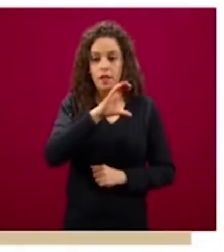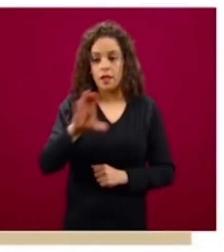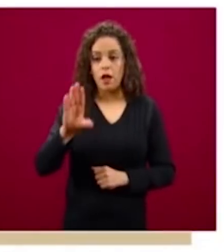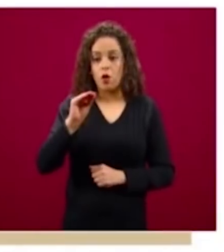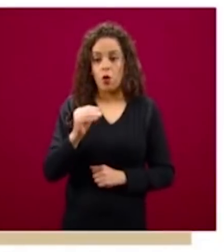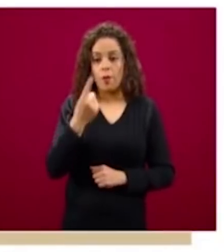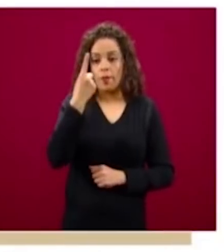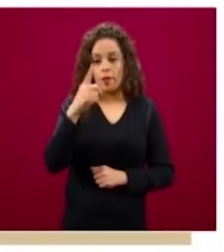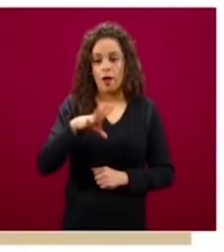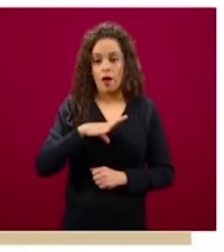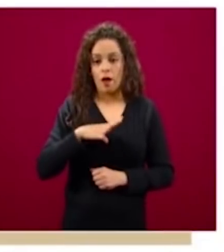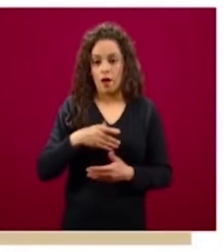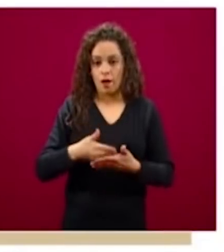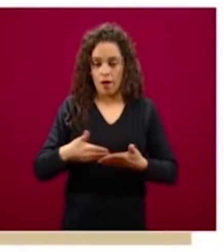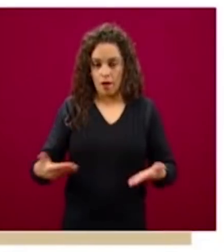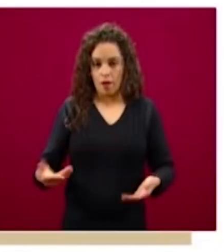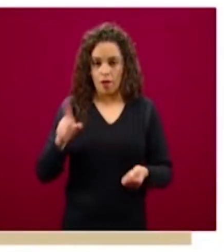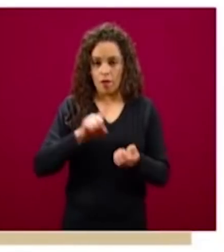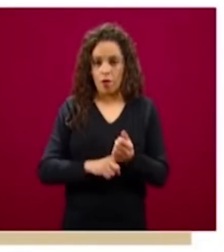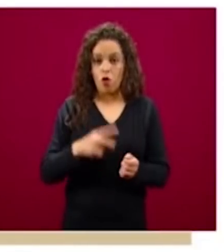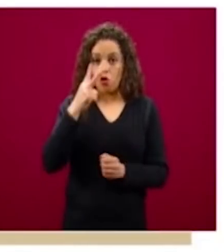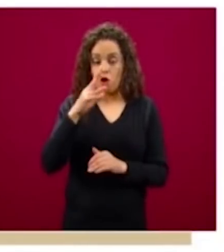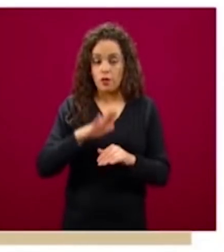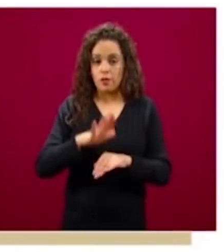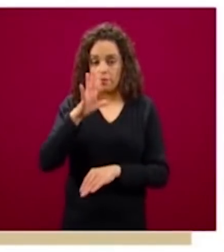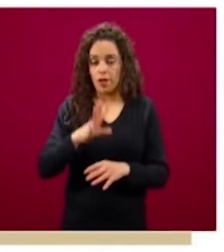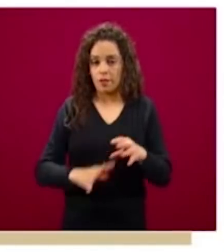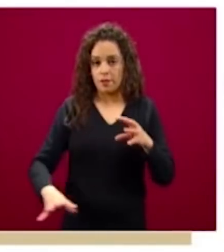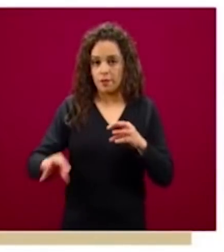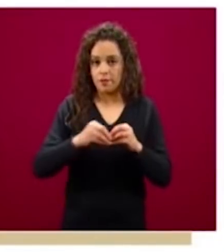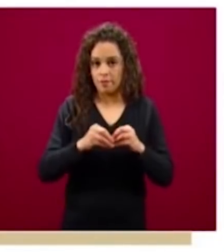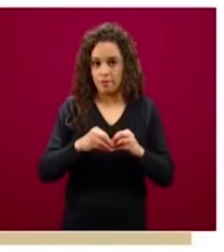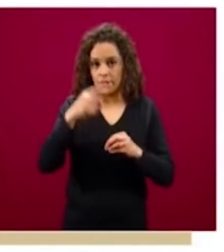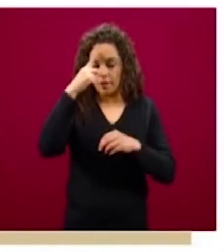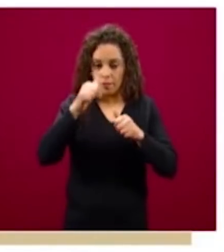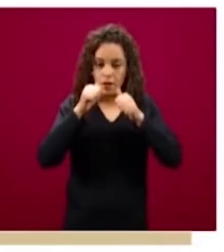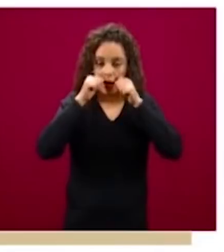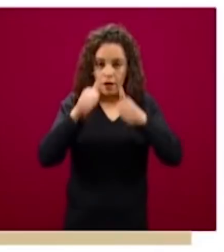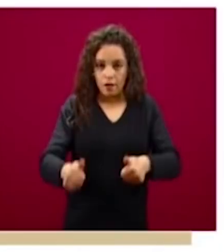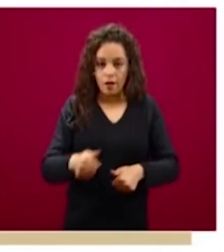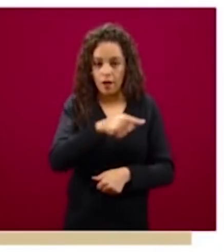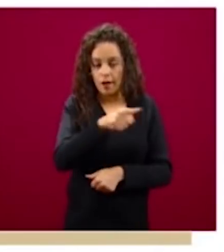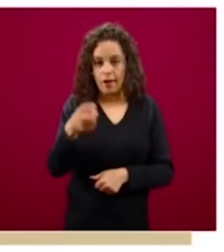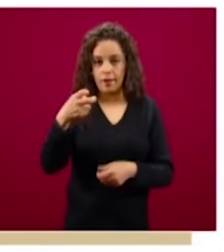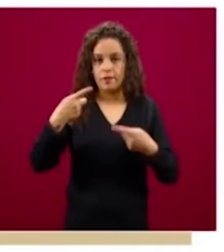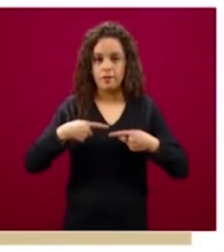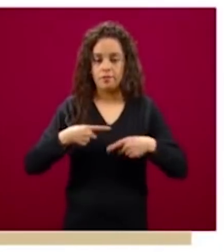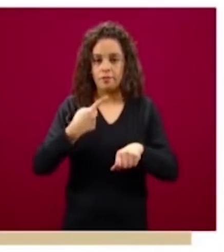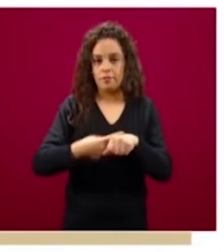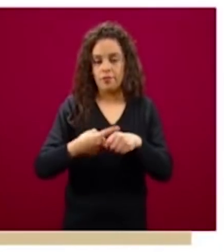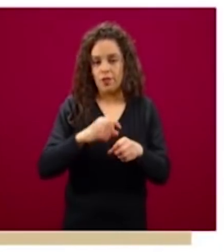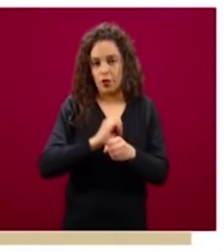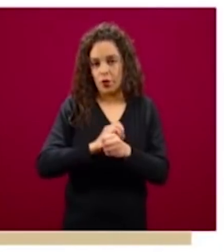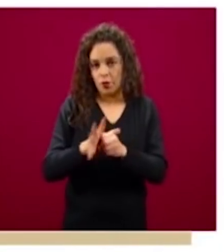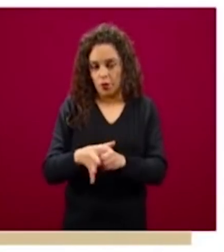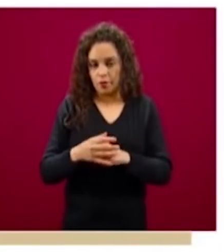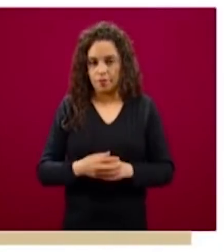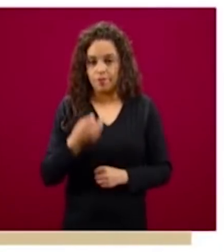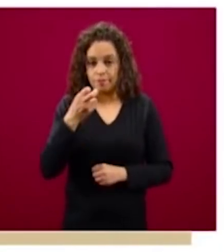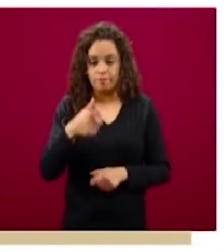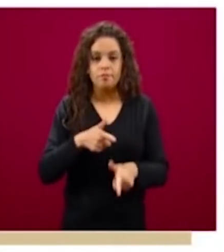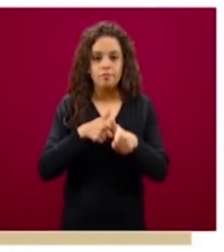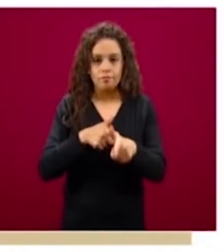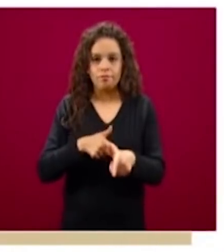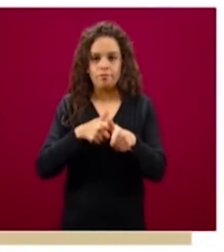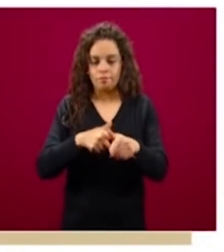791, por lo tanto son 2 unidades más que se suman también a la atención de estos pacientes, y vemos cómo esa tendencia se ha mantenido desde